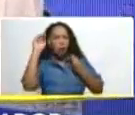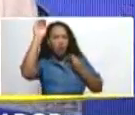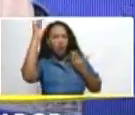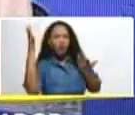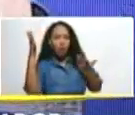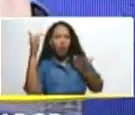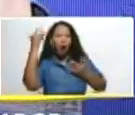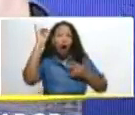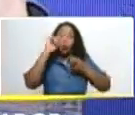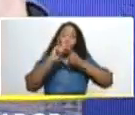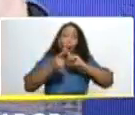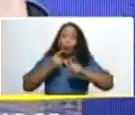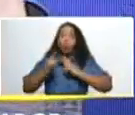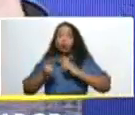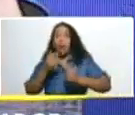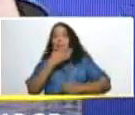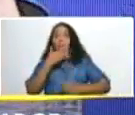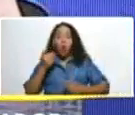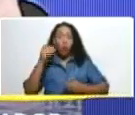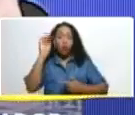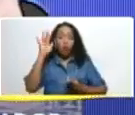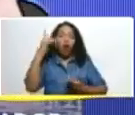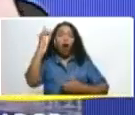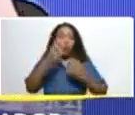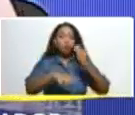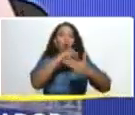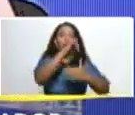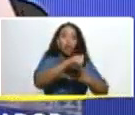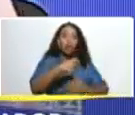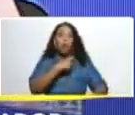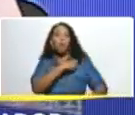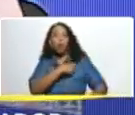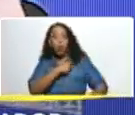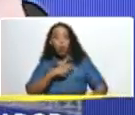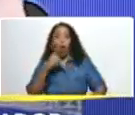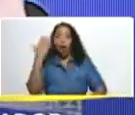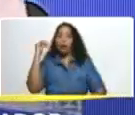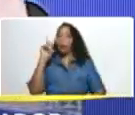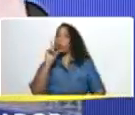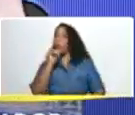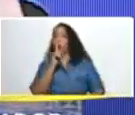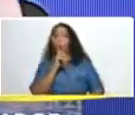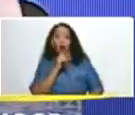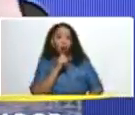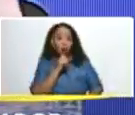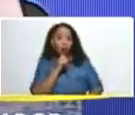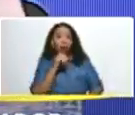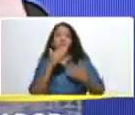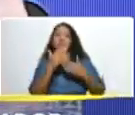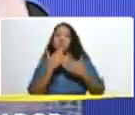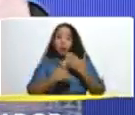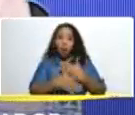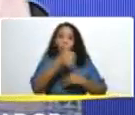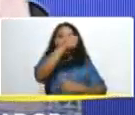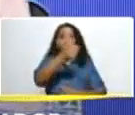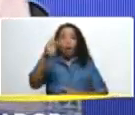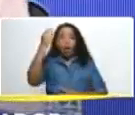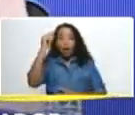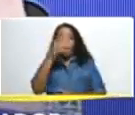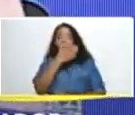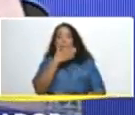estamos mejorando, hay proyectos, hay protocolos que antes no existían. Y vamos avanzando cada día en